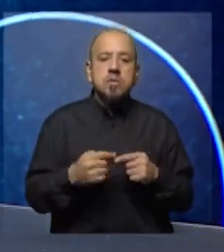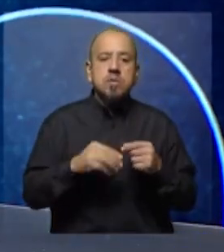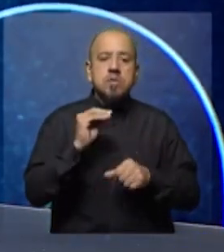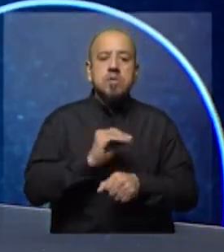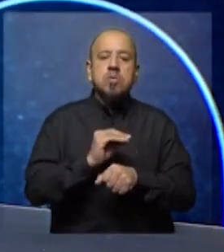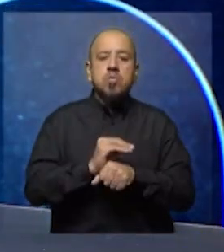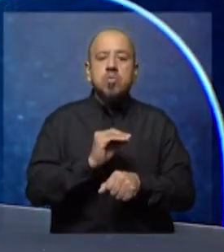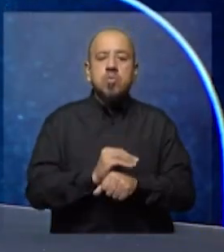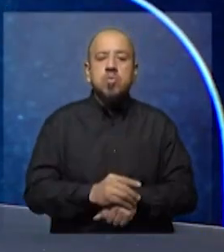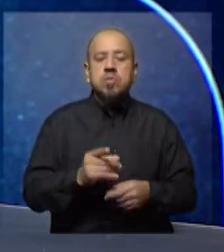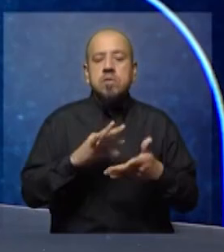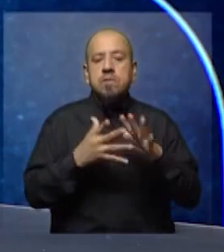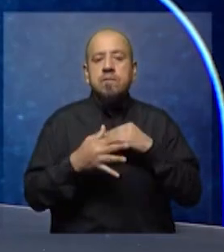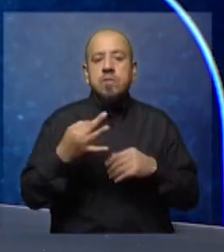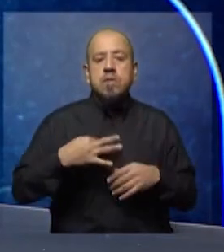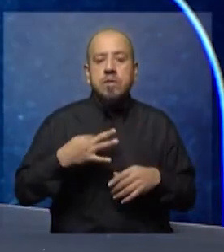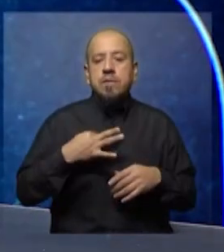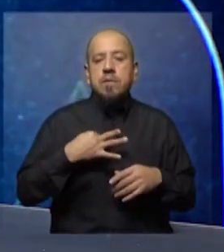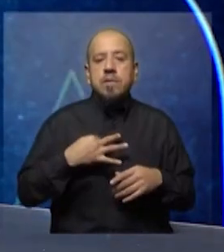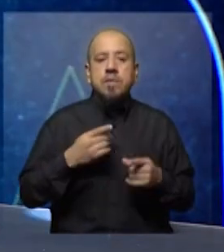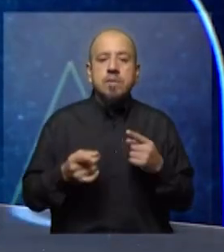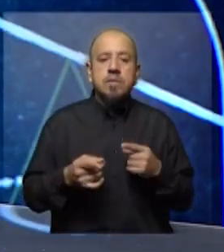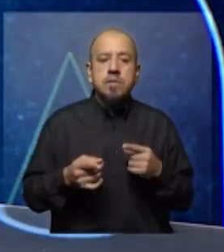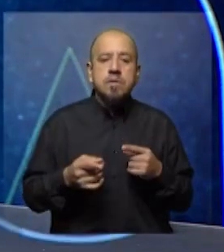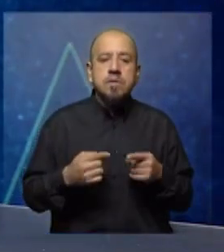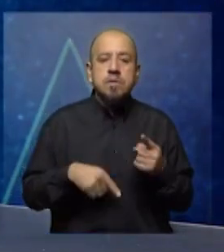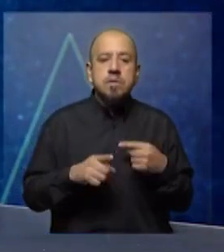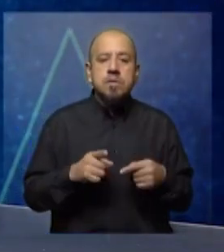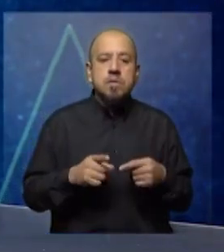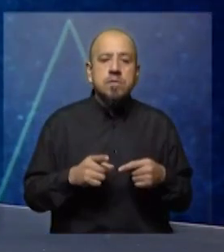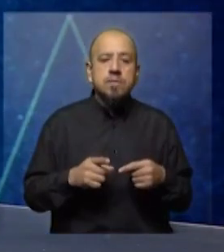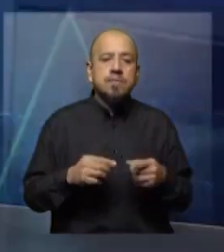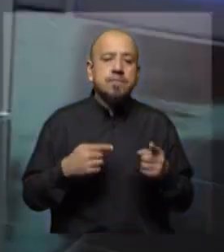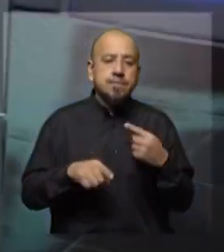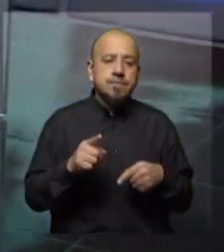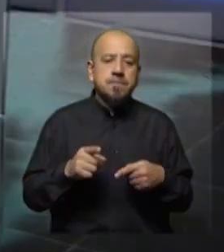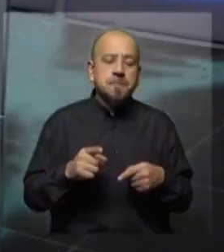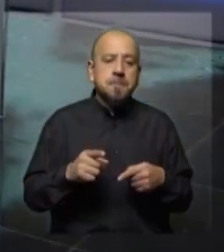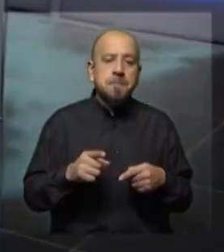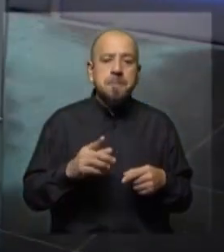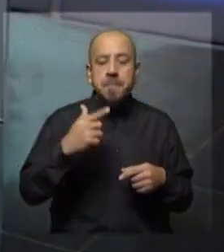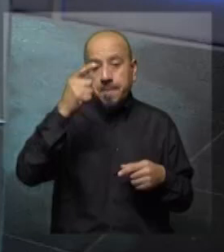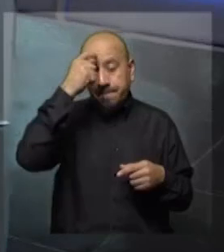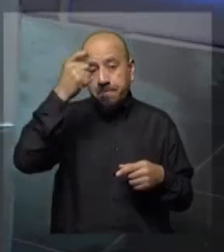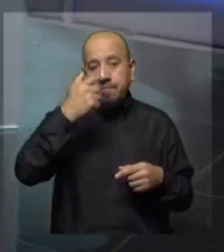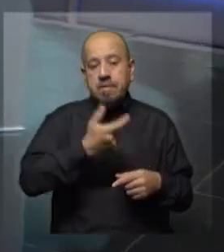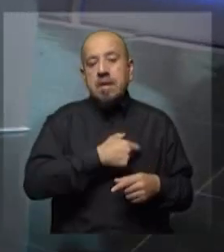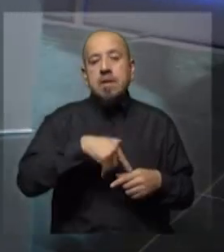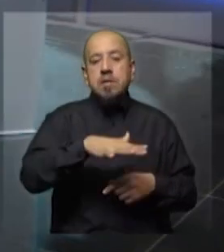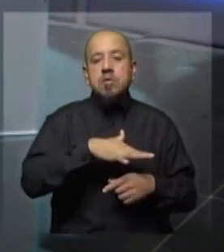las culturas las formas de vida y demás como pasa con el resto pero particularmente las ciencias humanas y